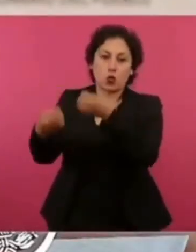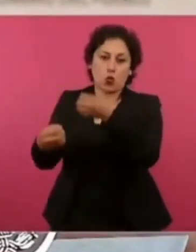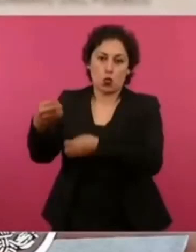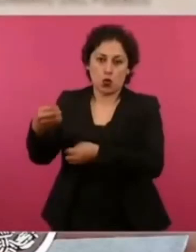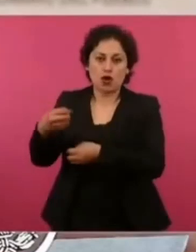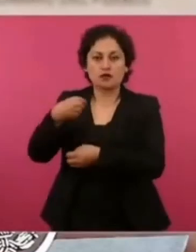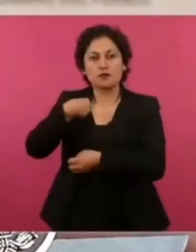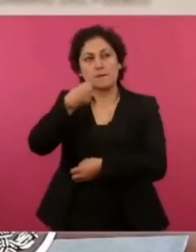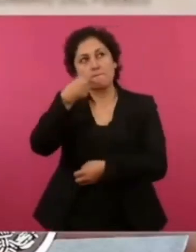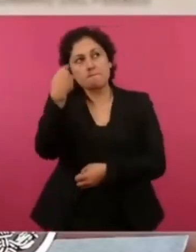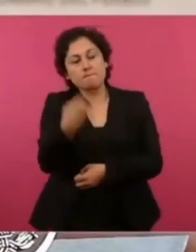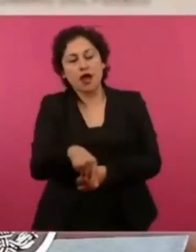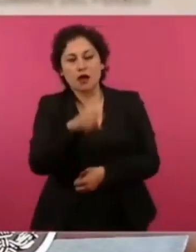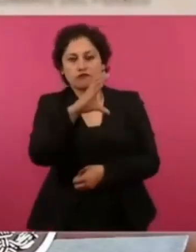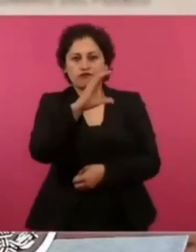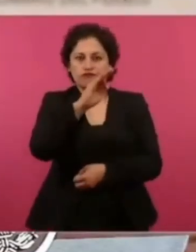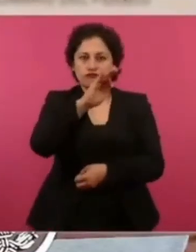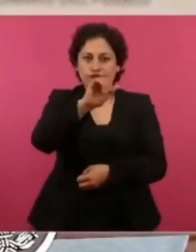Pero